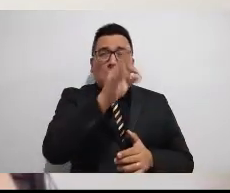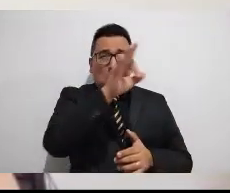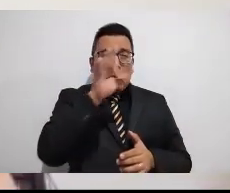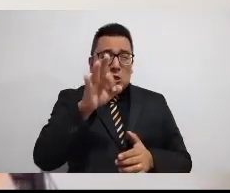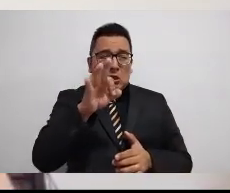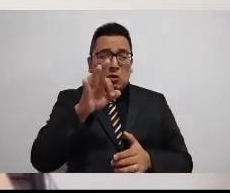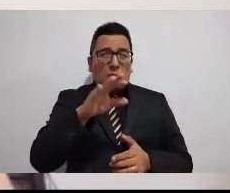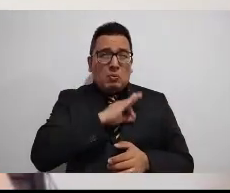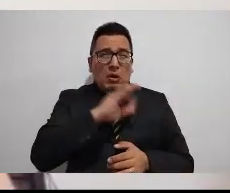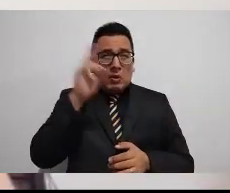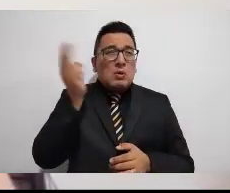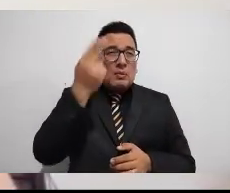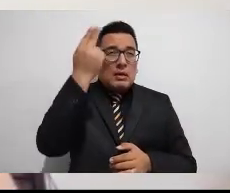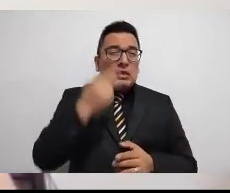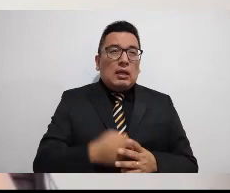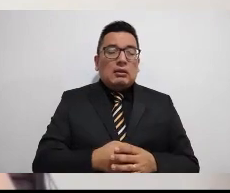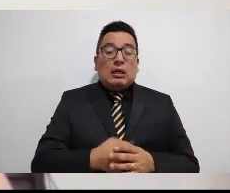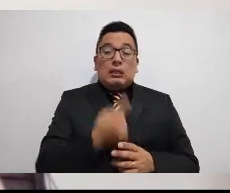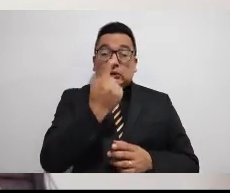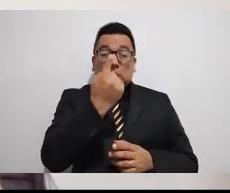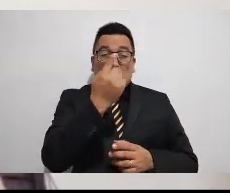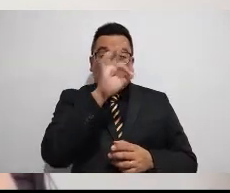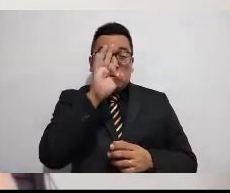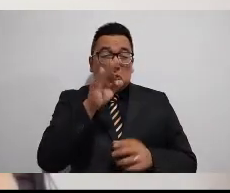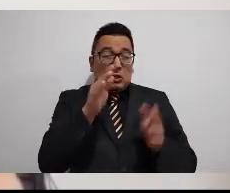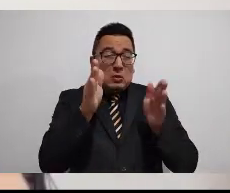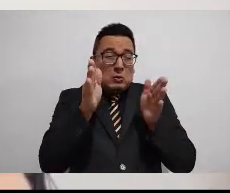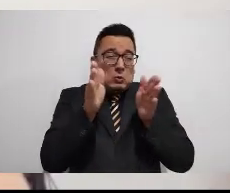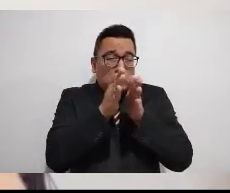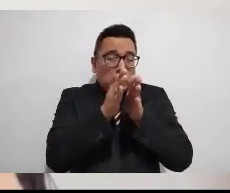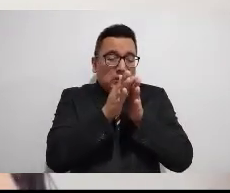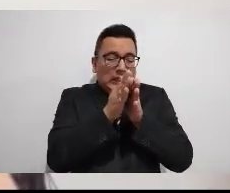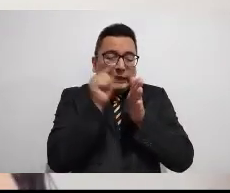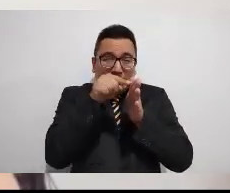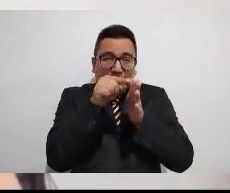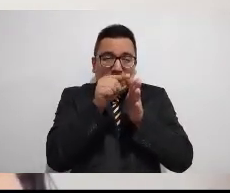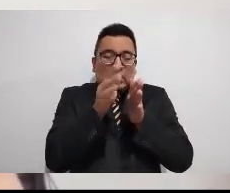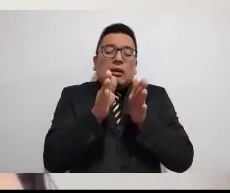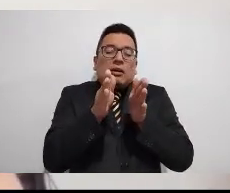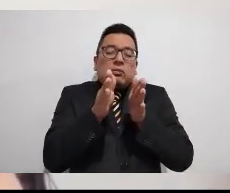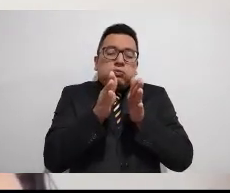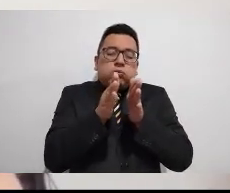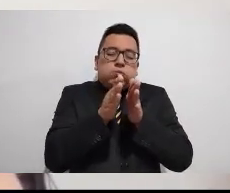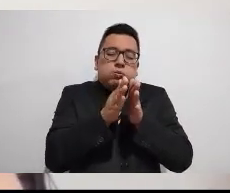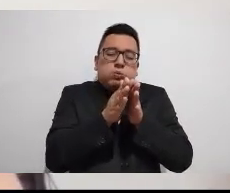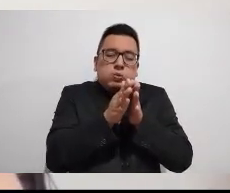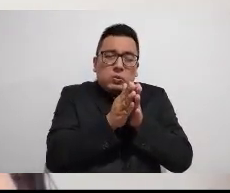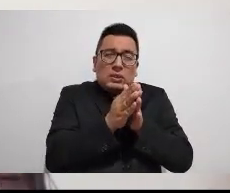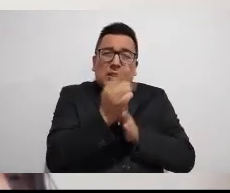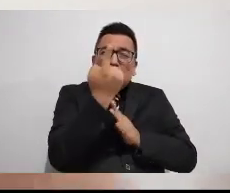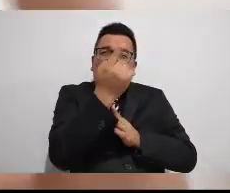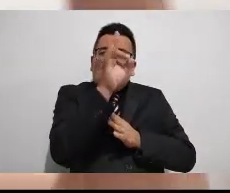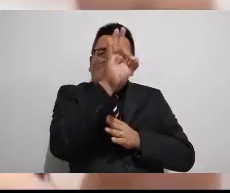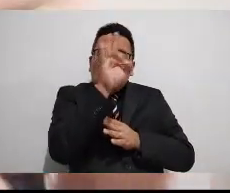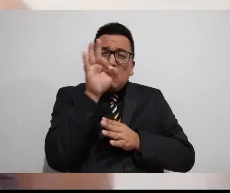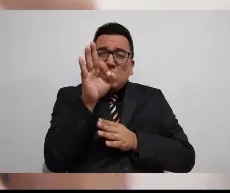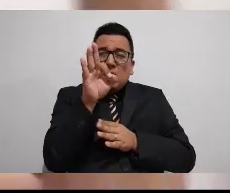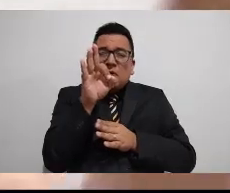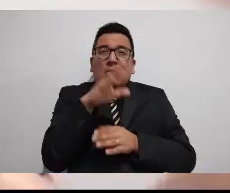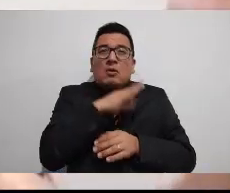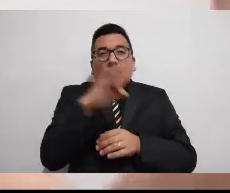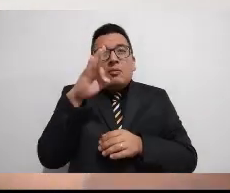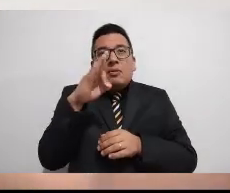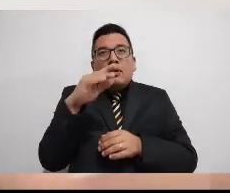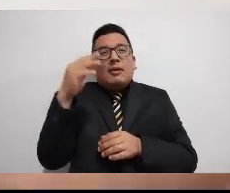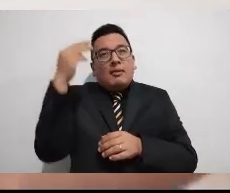el 1% hace un posgrado. O sea, somos un número muy reducido de personas. Y si lo ves en salud